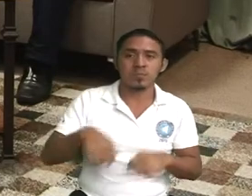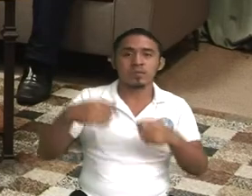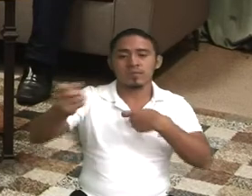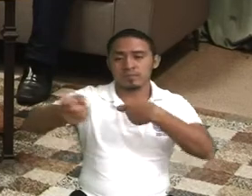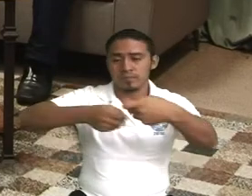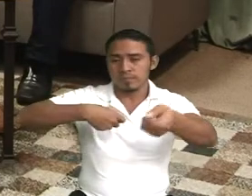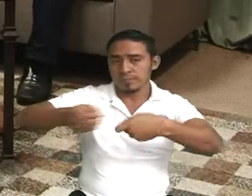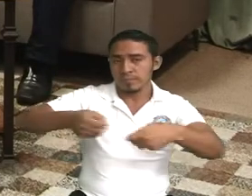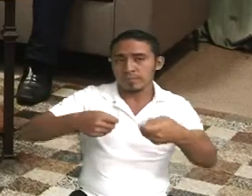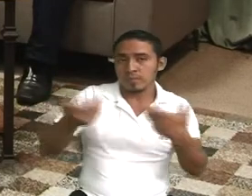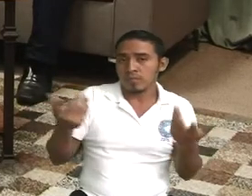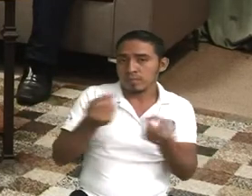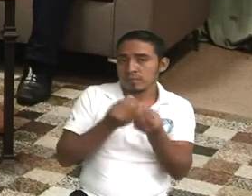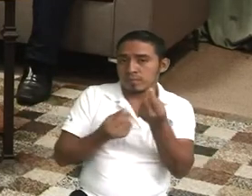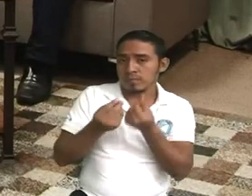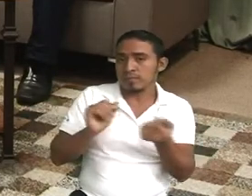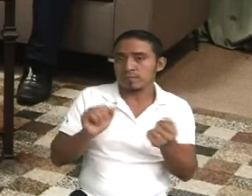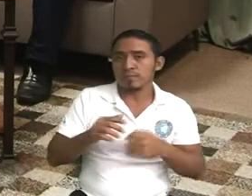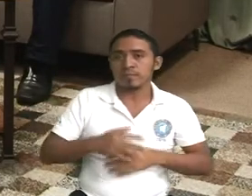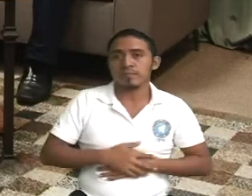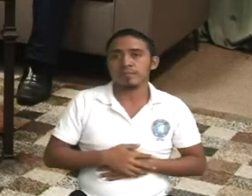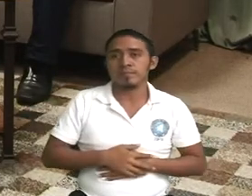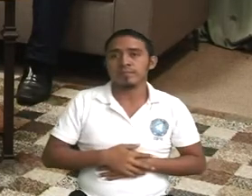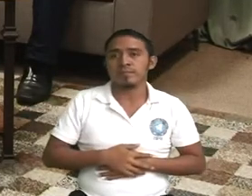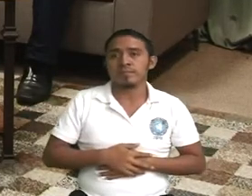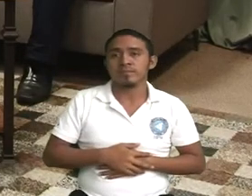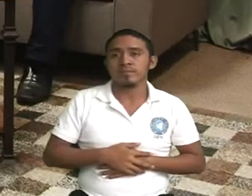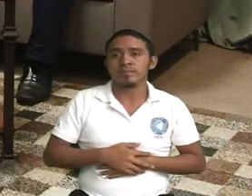y él también va.